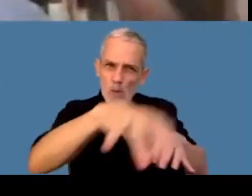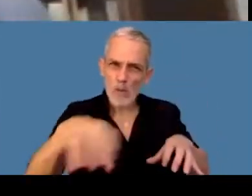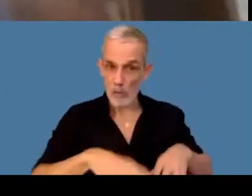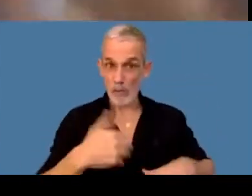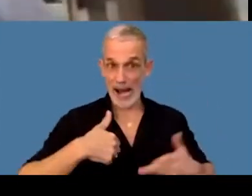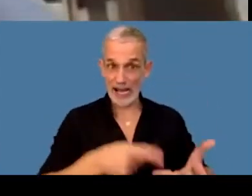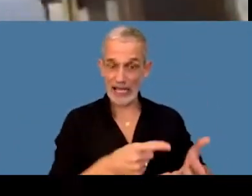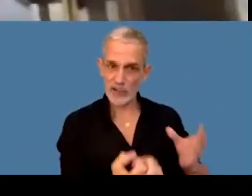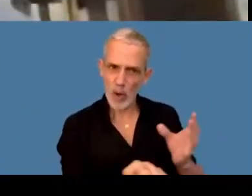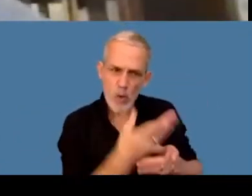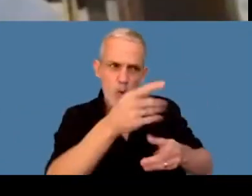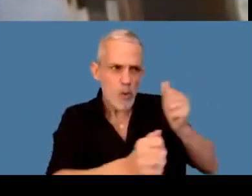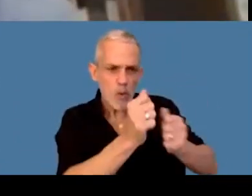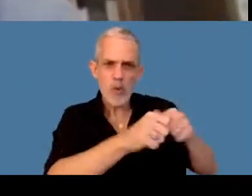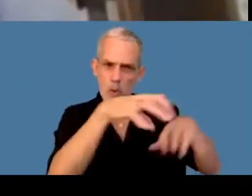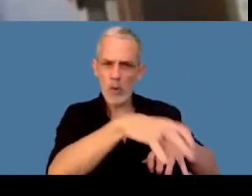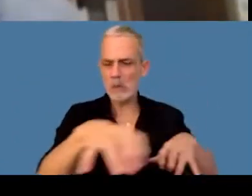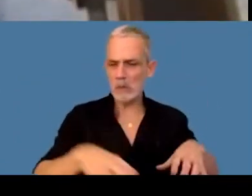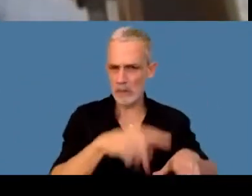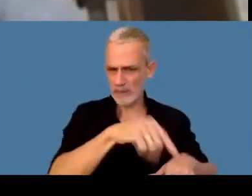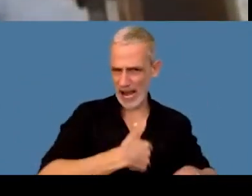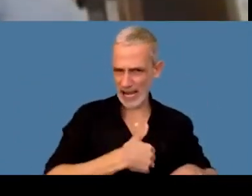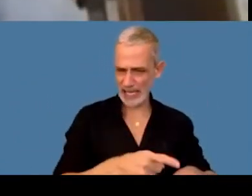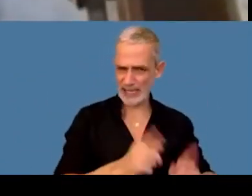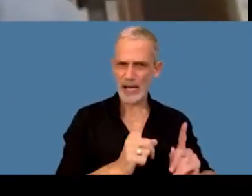incipiente industrialización, como ustedes quieran decirlo,